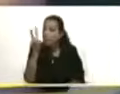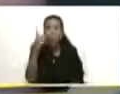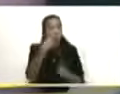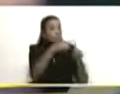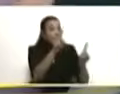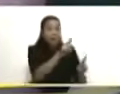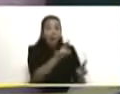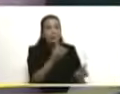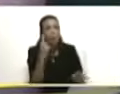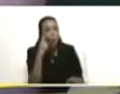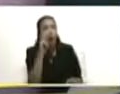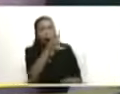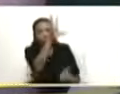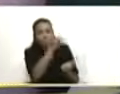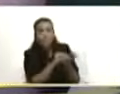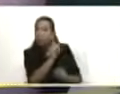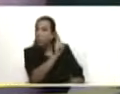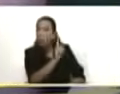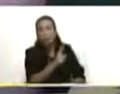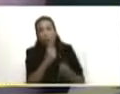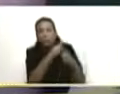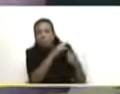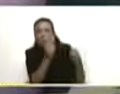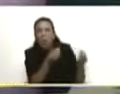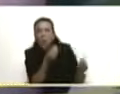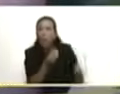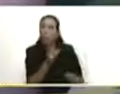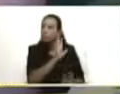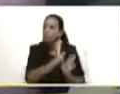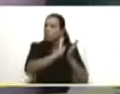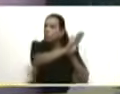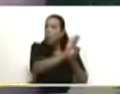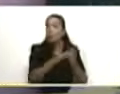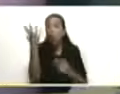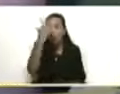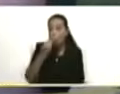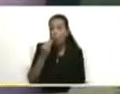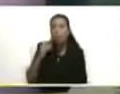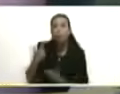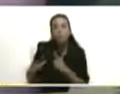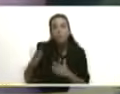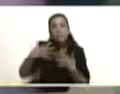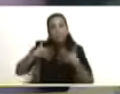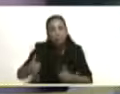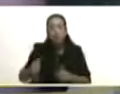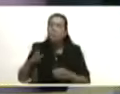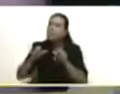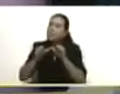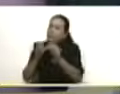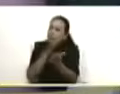tenemos que ver en esos malos ejemplos hacia donde nunca se debe ir, y como juventud sana que somos,